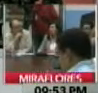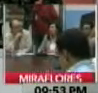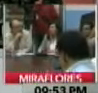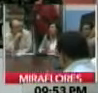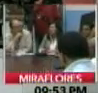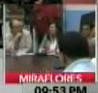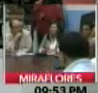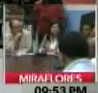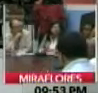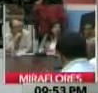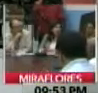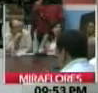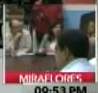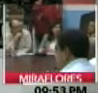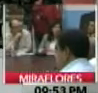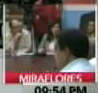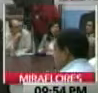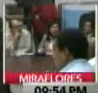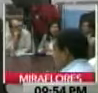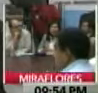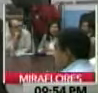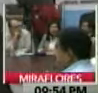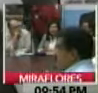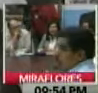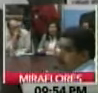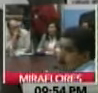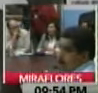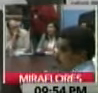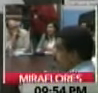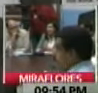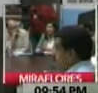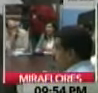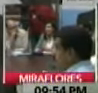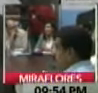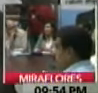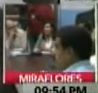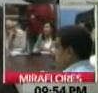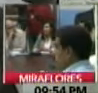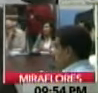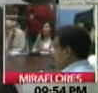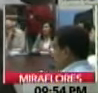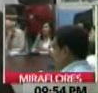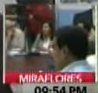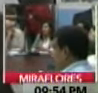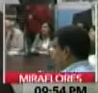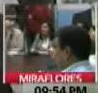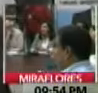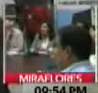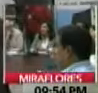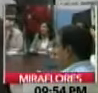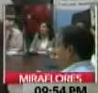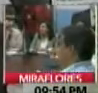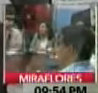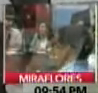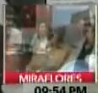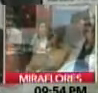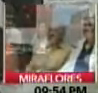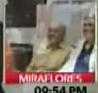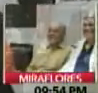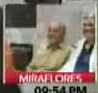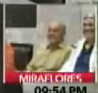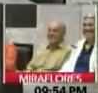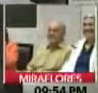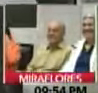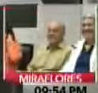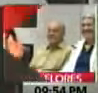Mira esto. Qué belleza. ¿Ah? Qué lindura. Ramos Alú y